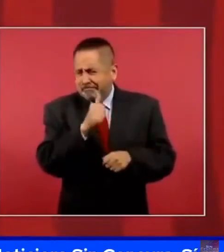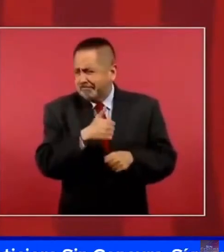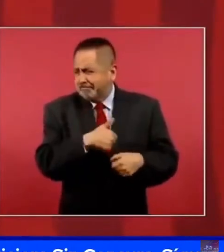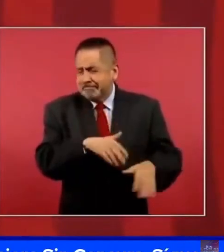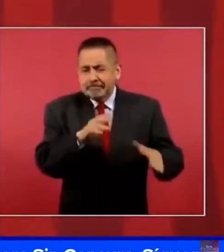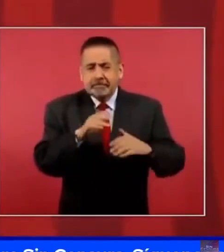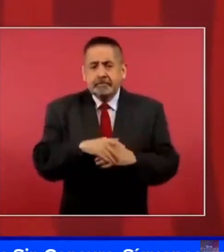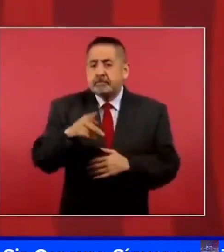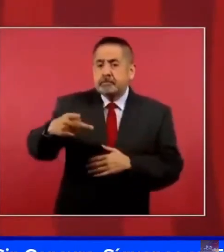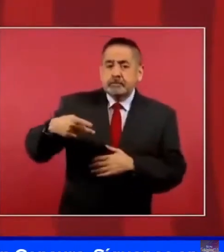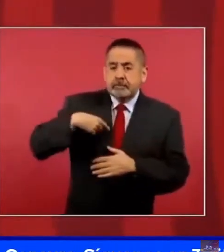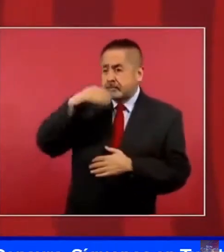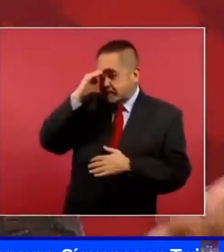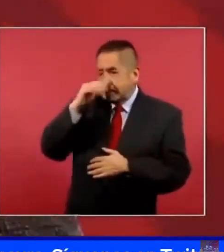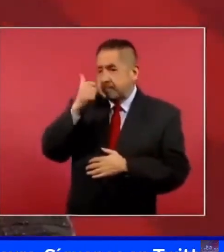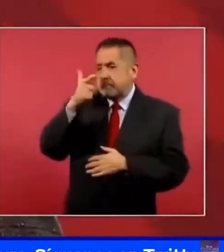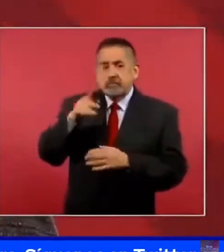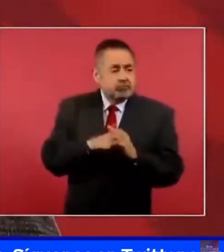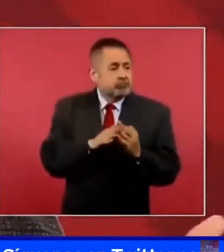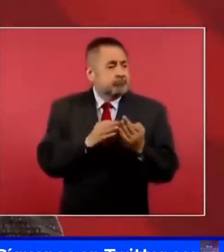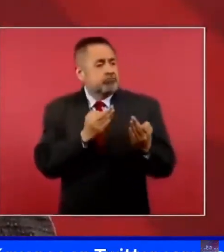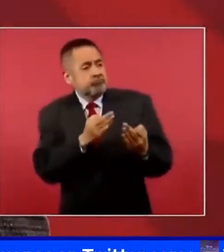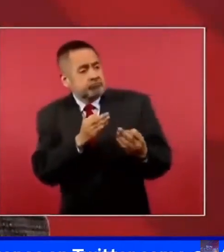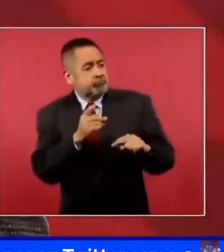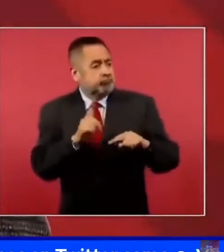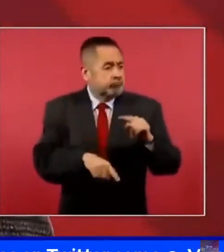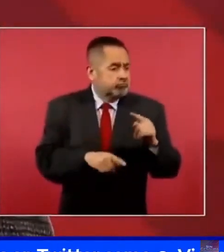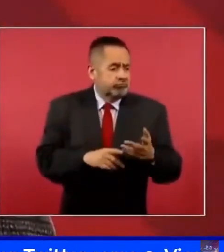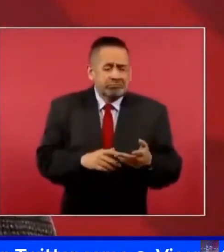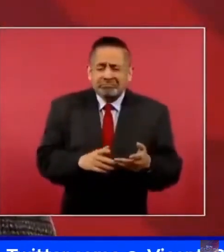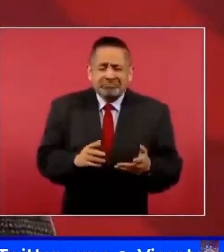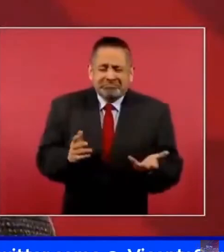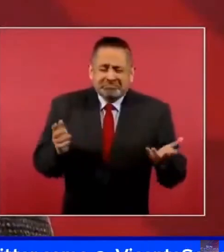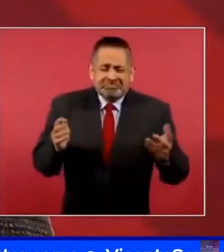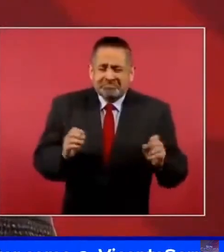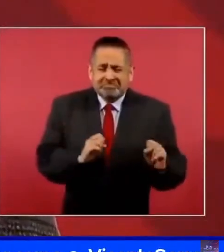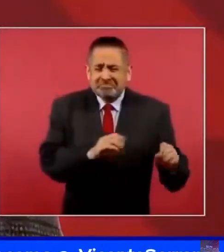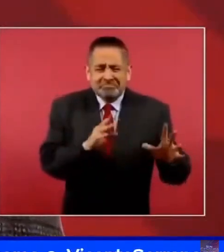Tú me preguntas cómo enfrentar eso, pues